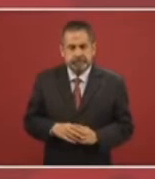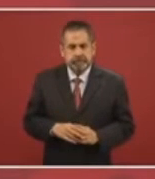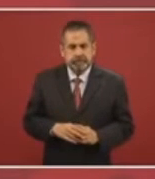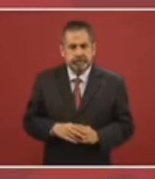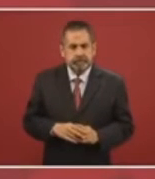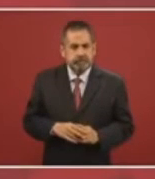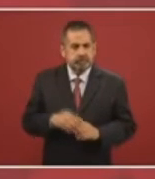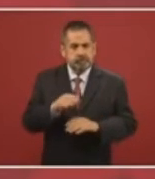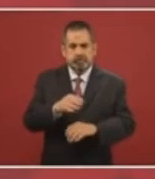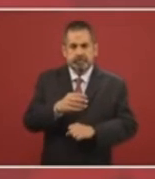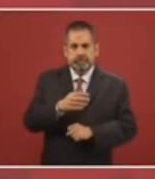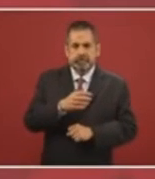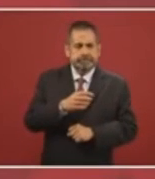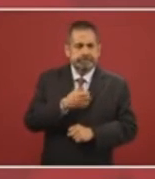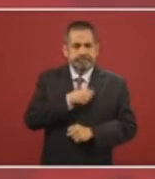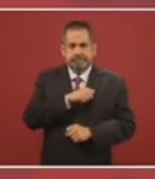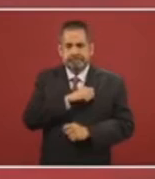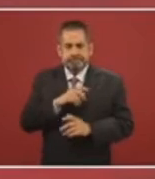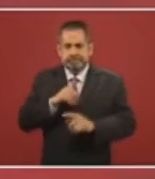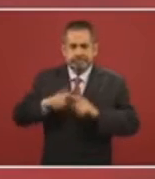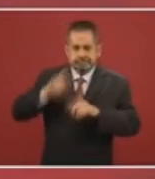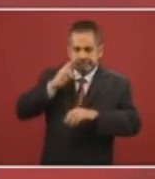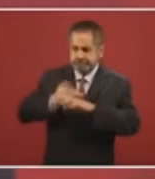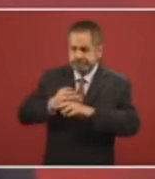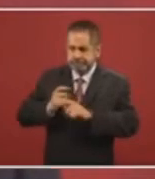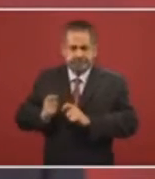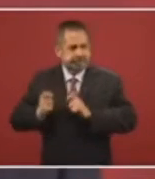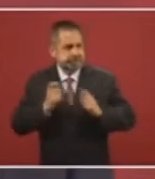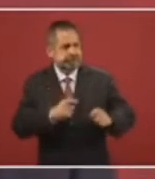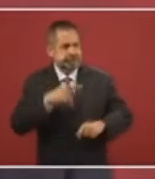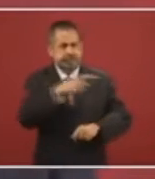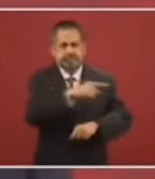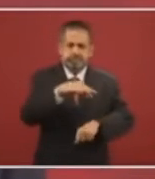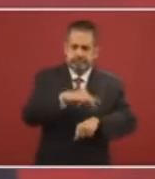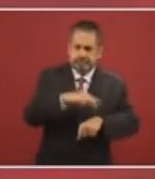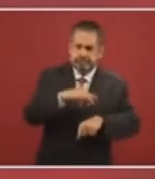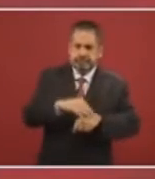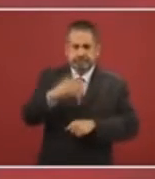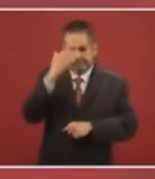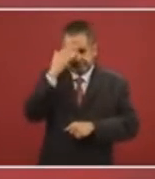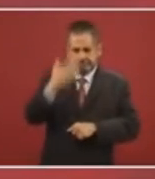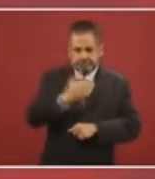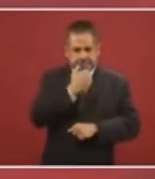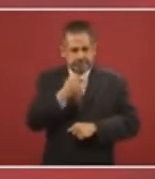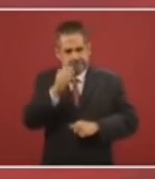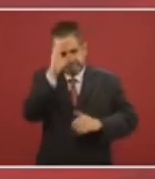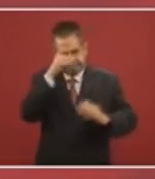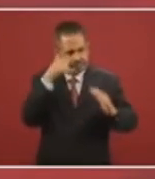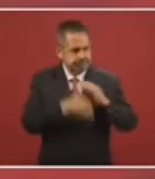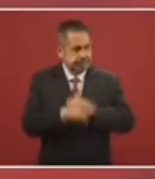de salud pública en manos de técnicos, de médicos, de científicos, porque